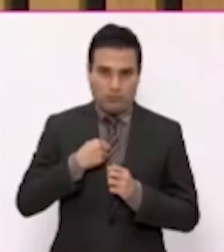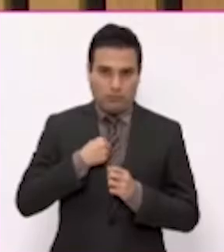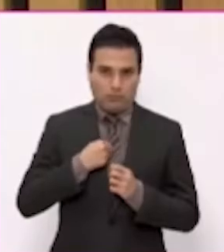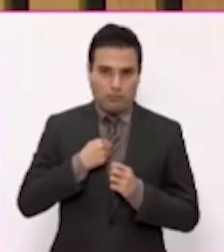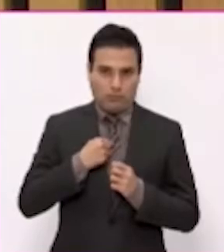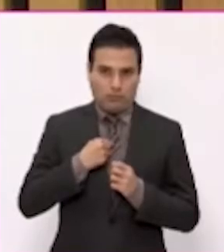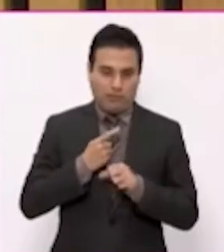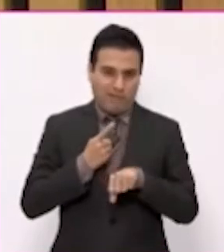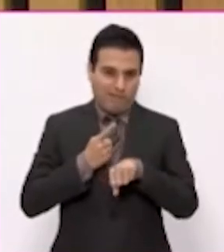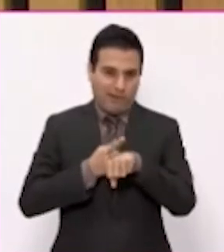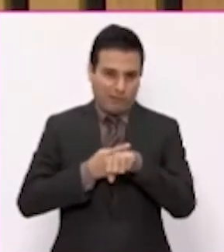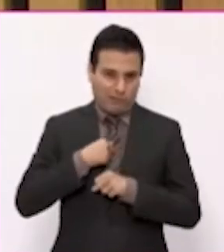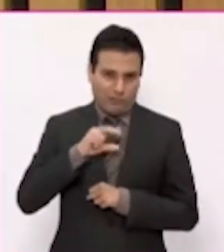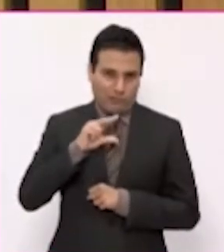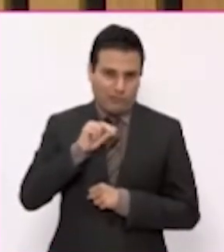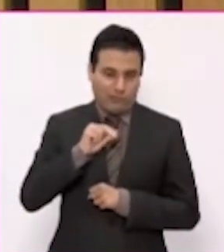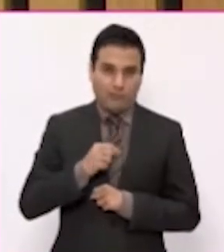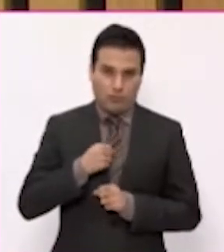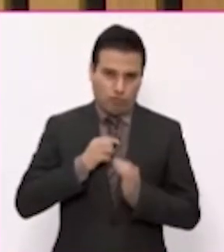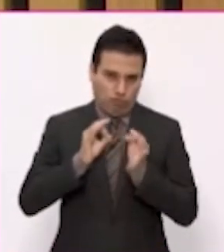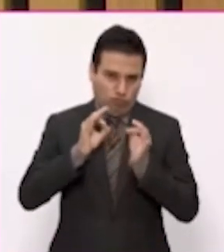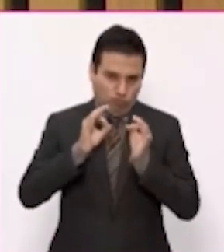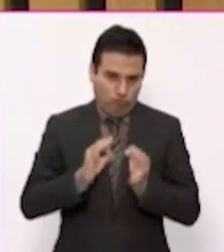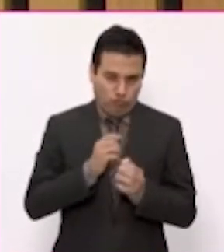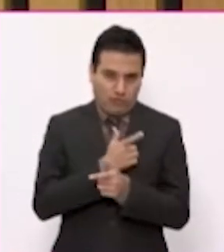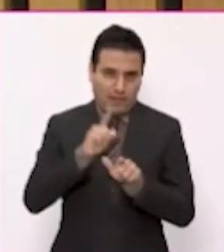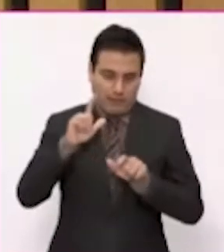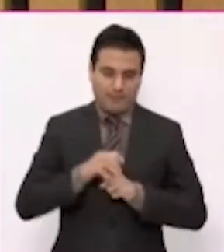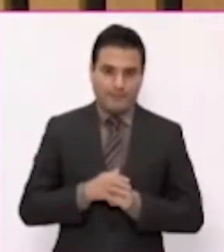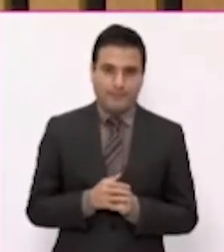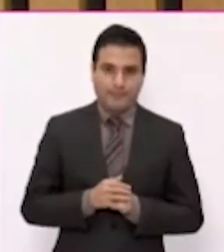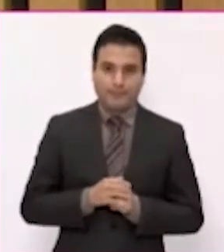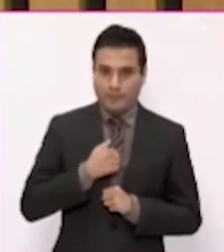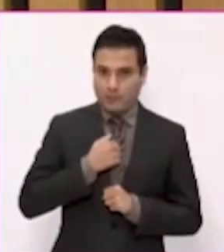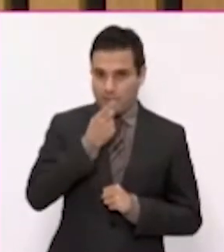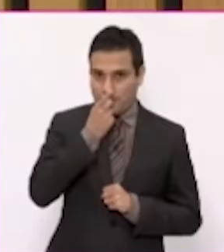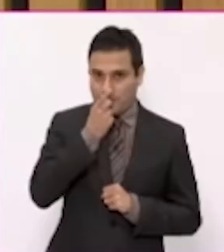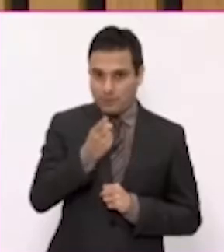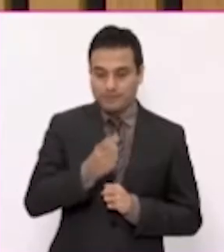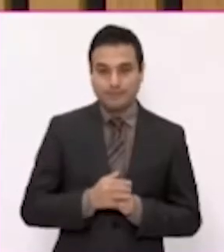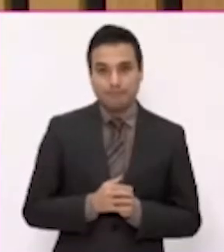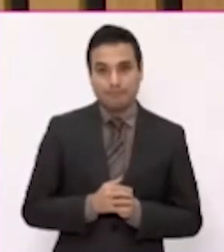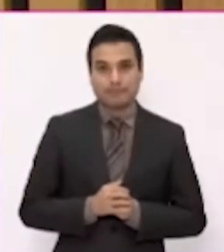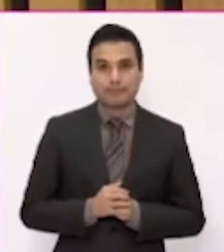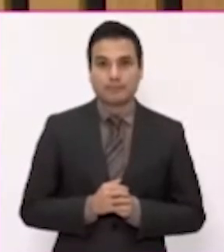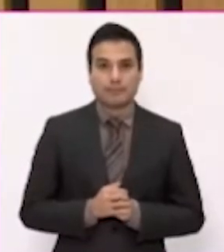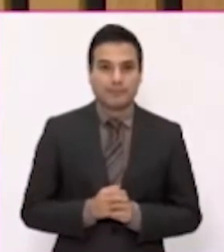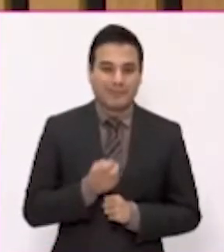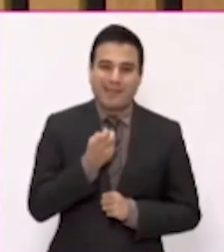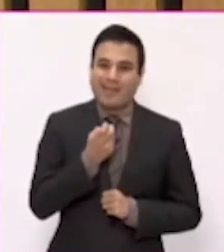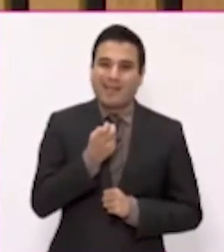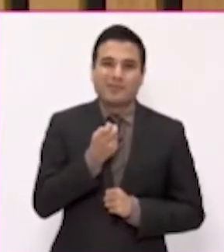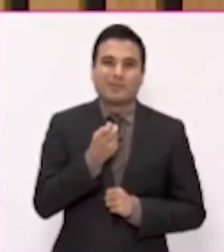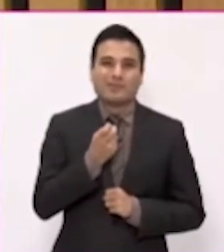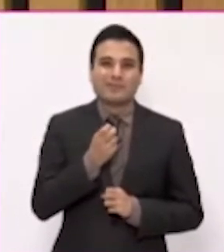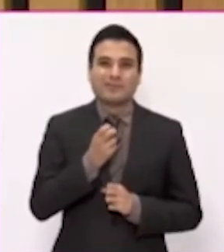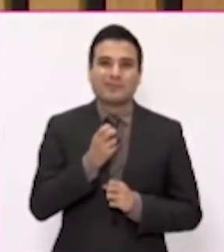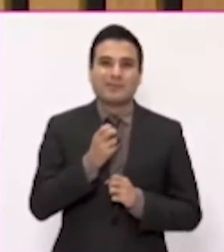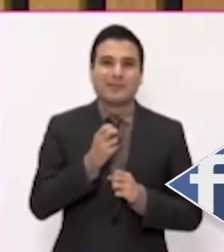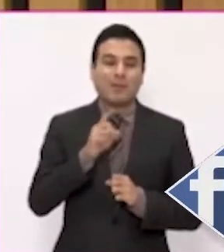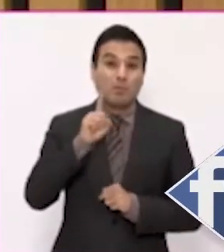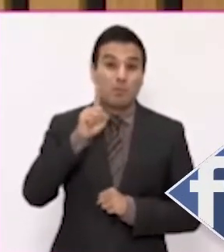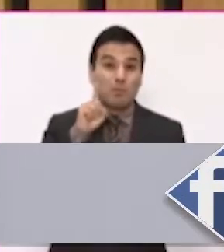es terriblemente contagioso. Les decía yo que es un eufemismo hablar de violencia de género